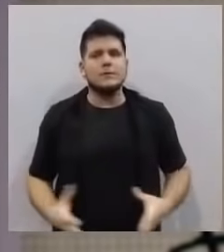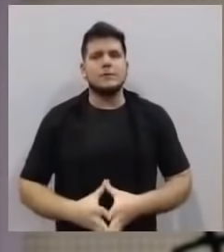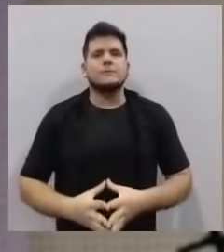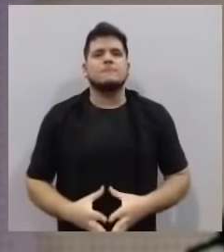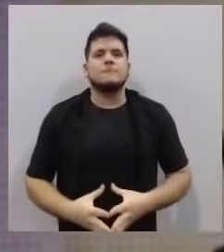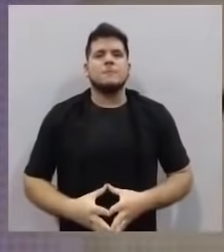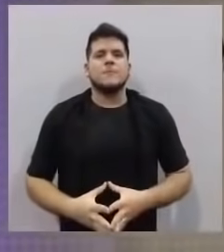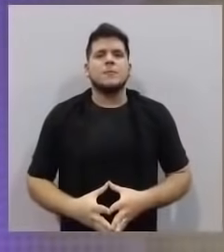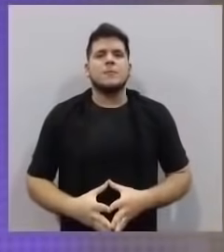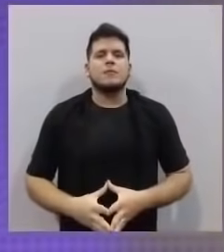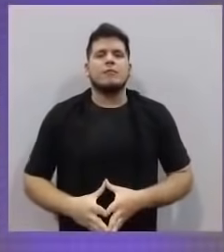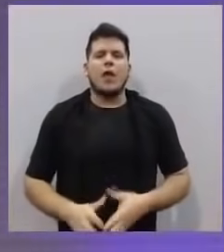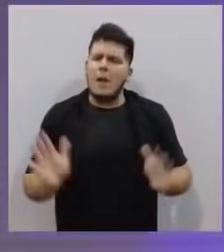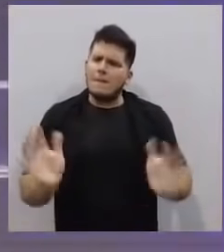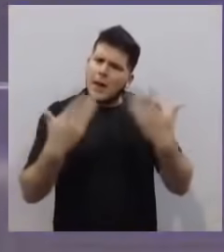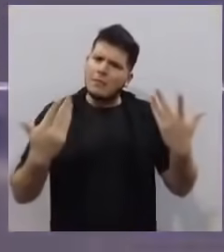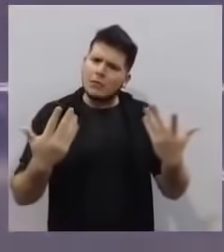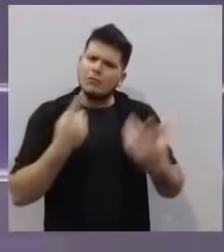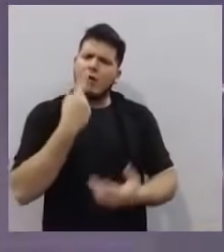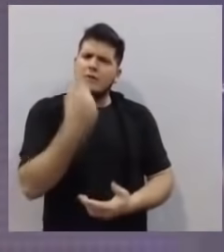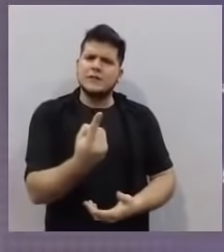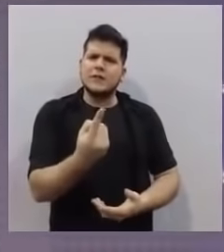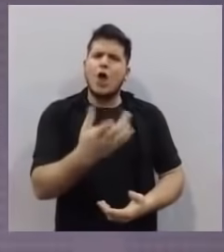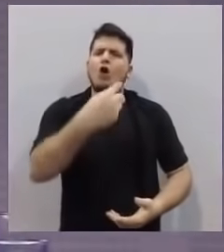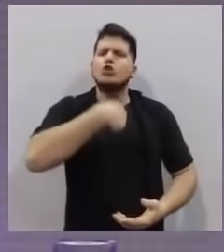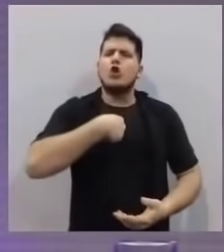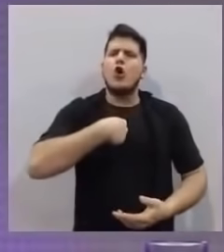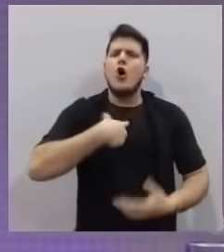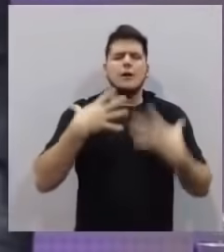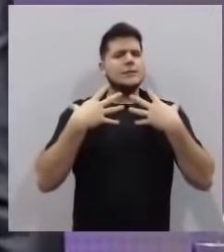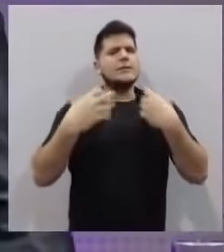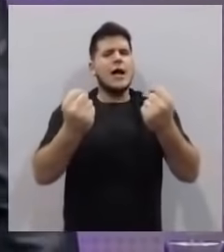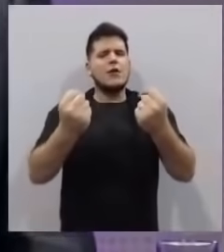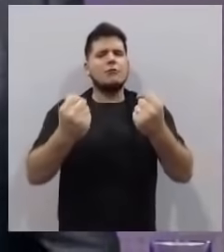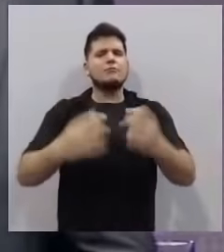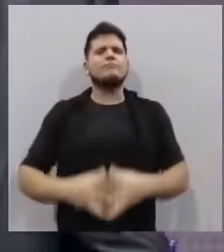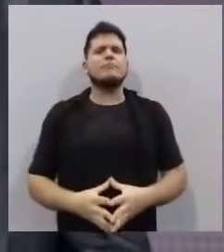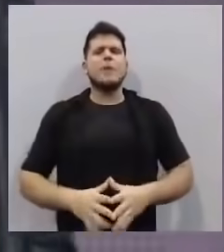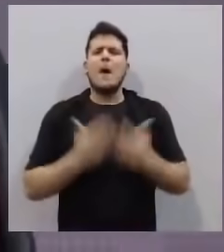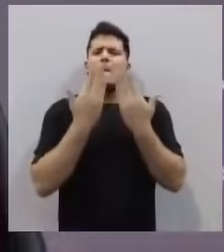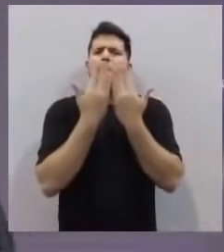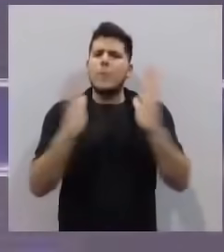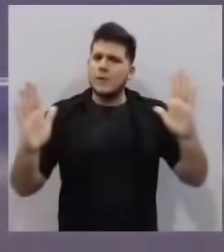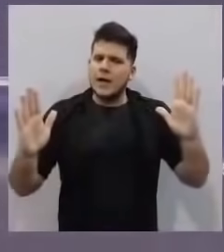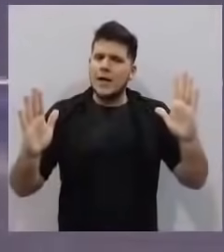tengo salud tengo los cielos abiertos tengo cobertura veo mis hijos